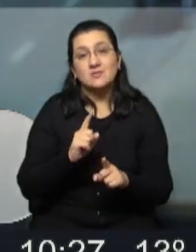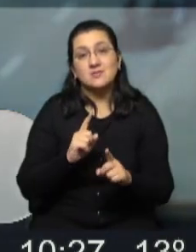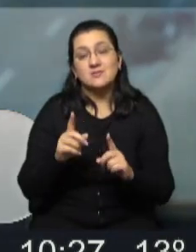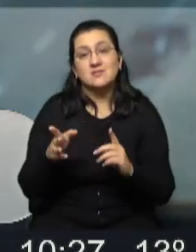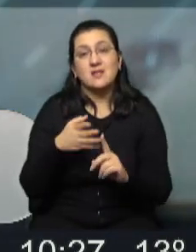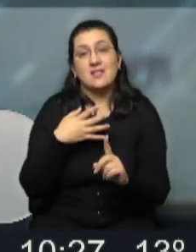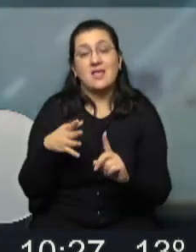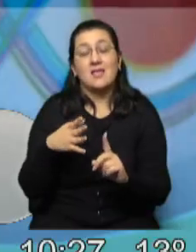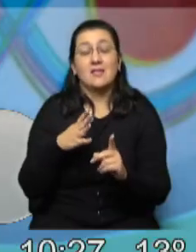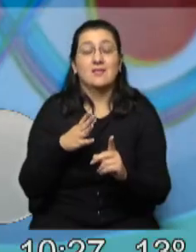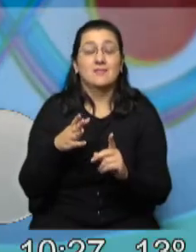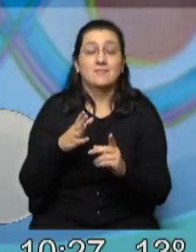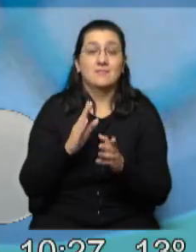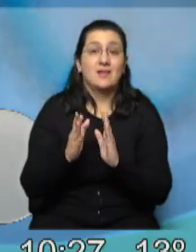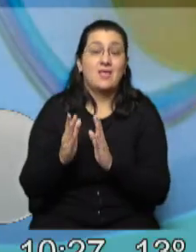gente.